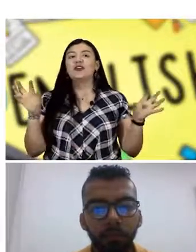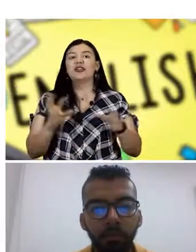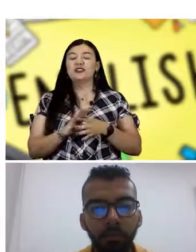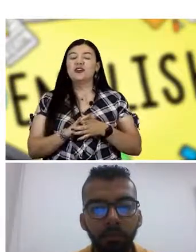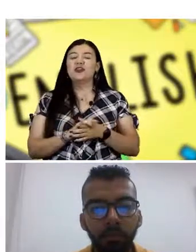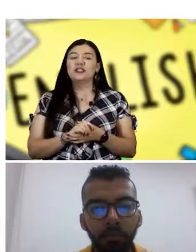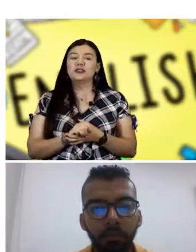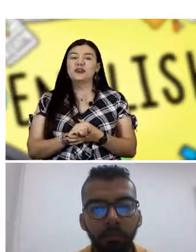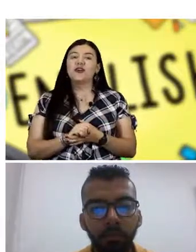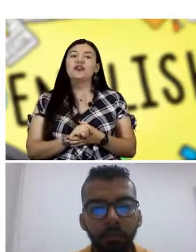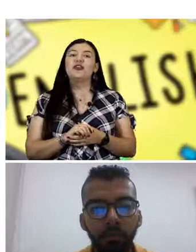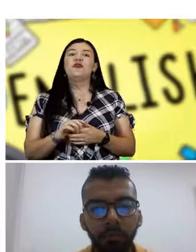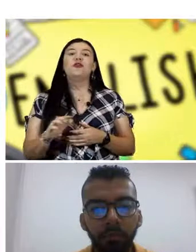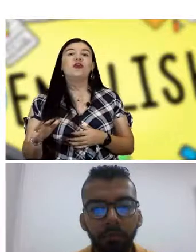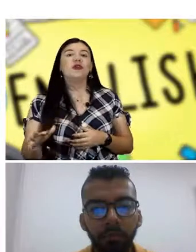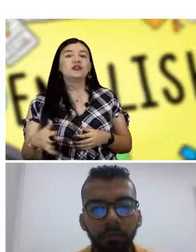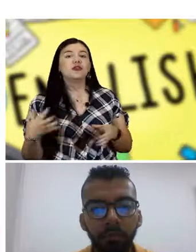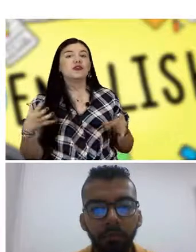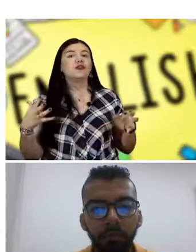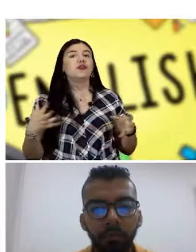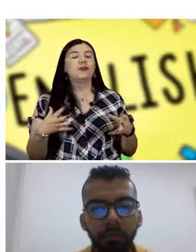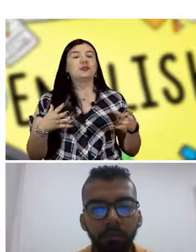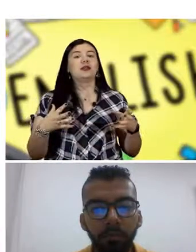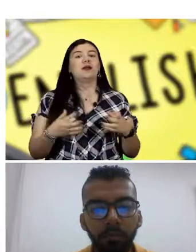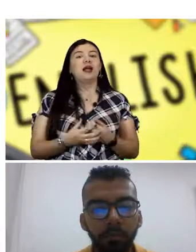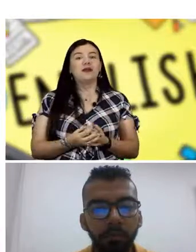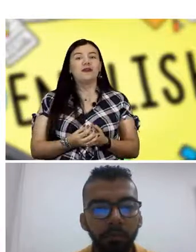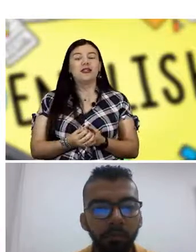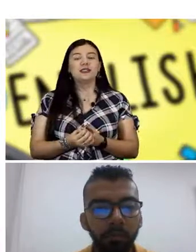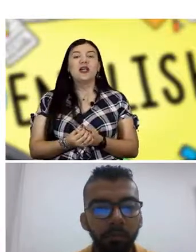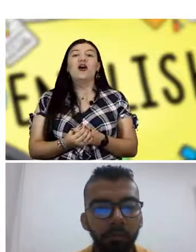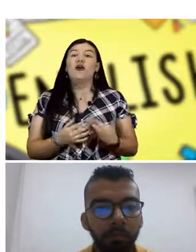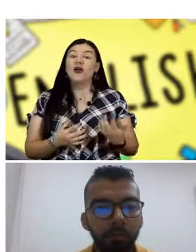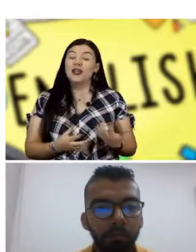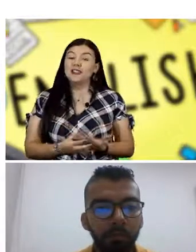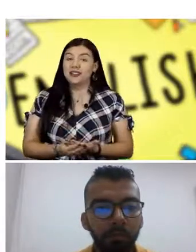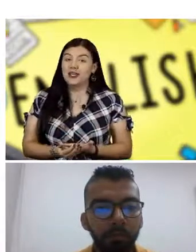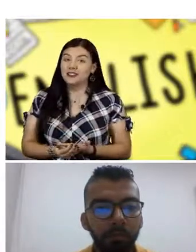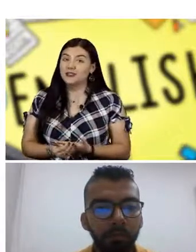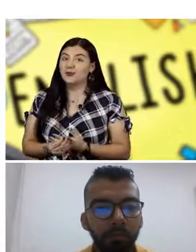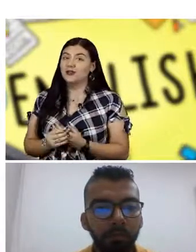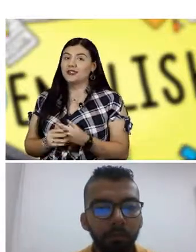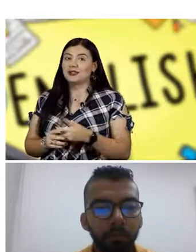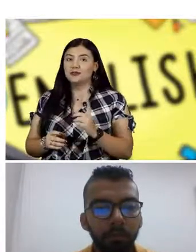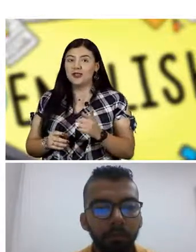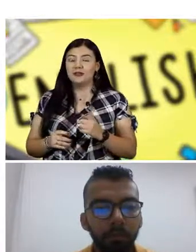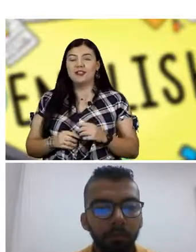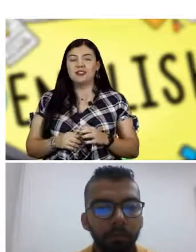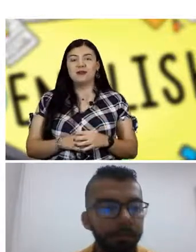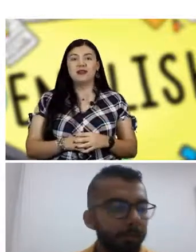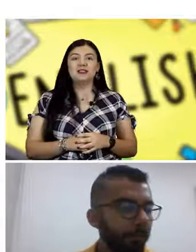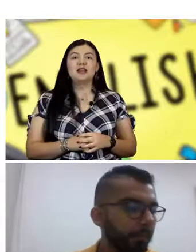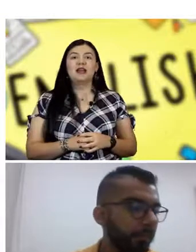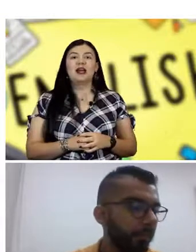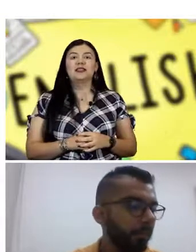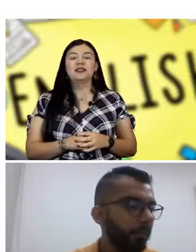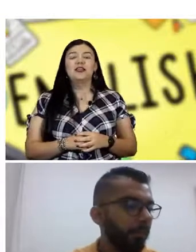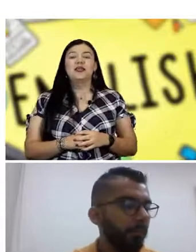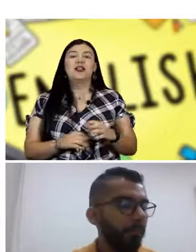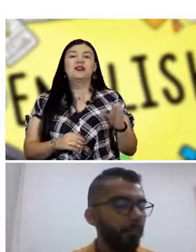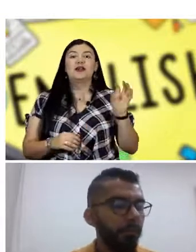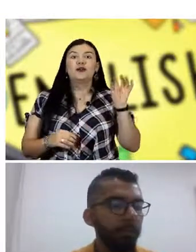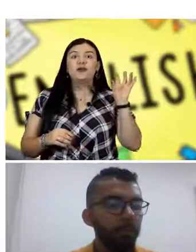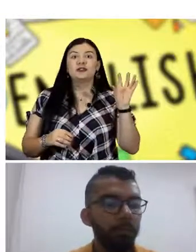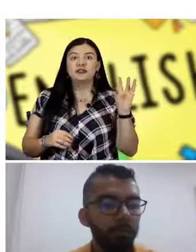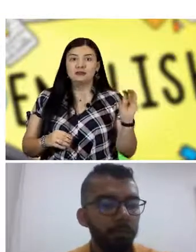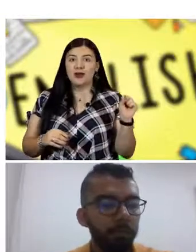yo hago conexiones con dibujos o grupos de palabras, o en este caso, como lo estamos viendo en esta Master Class,